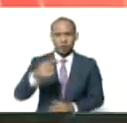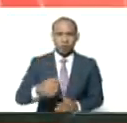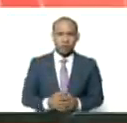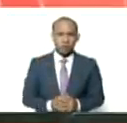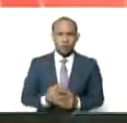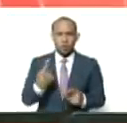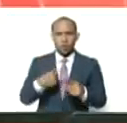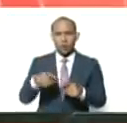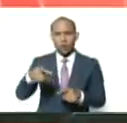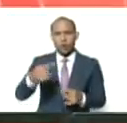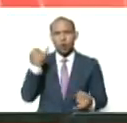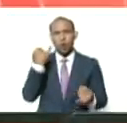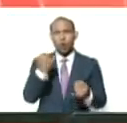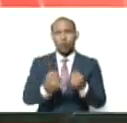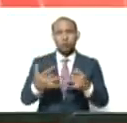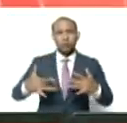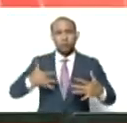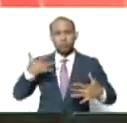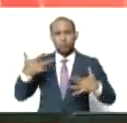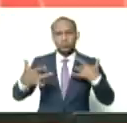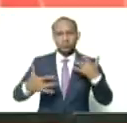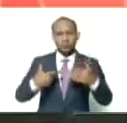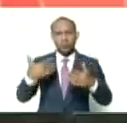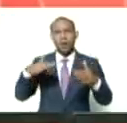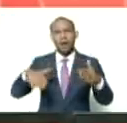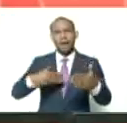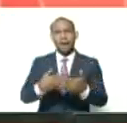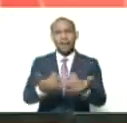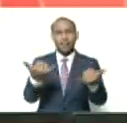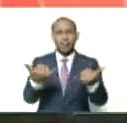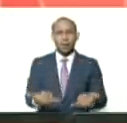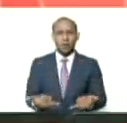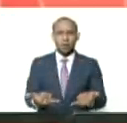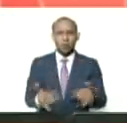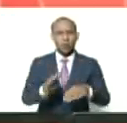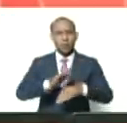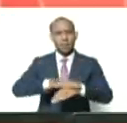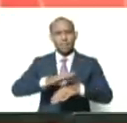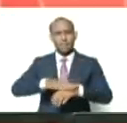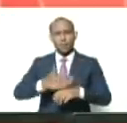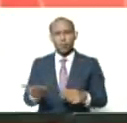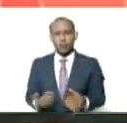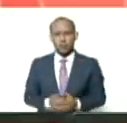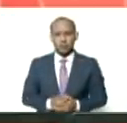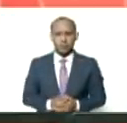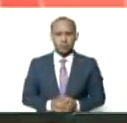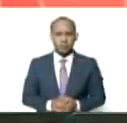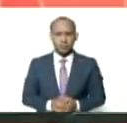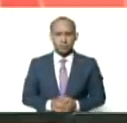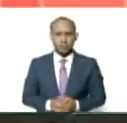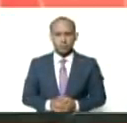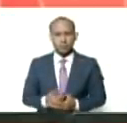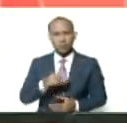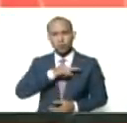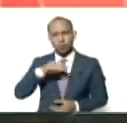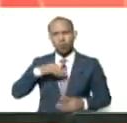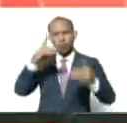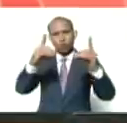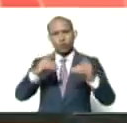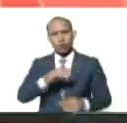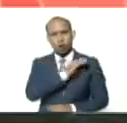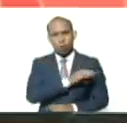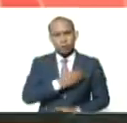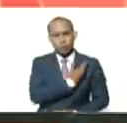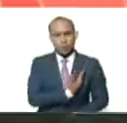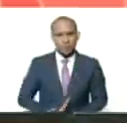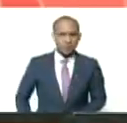Pero este es el último acto que hacemos por ahora, porque hemos decidido en la Comisión